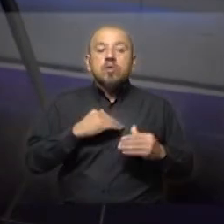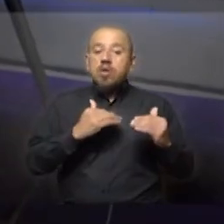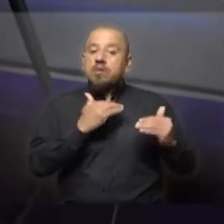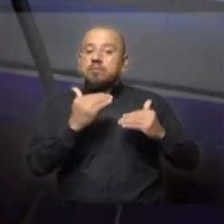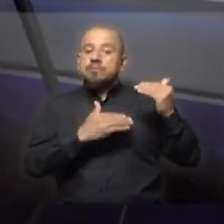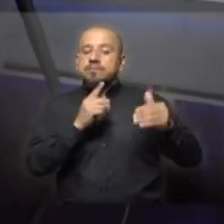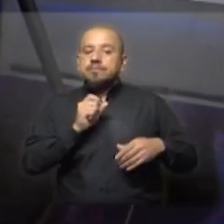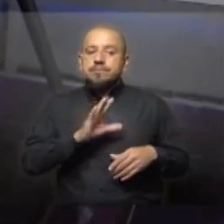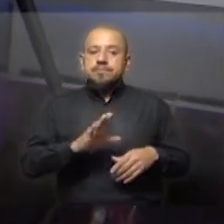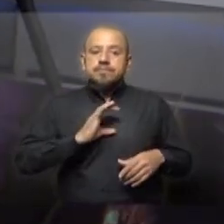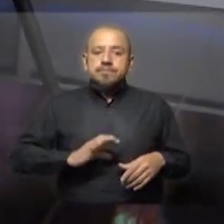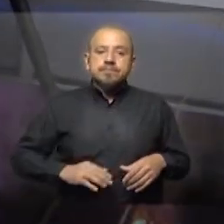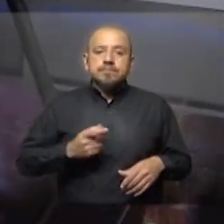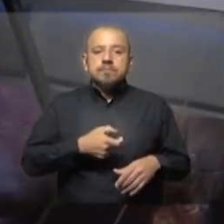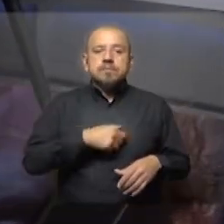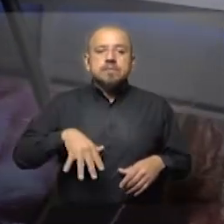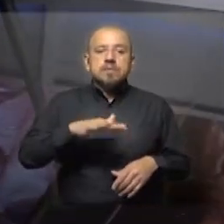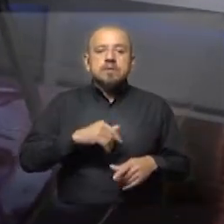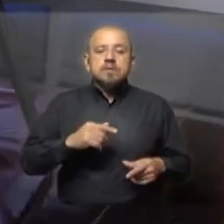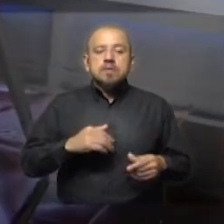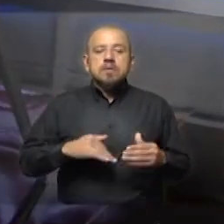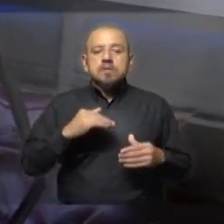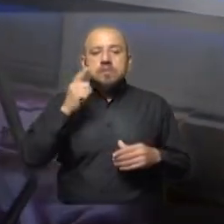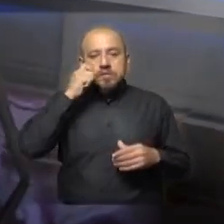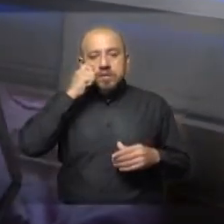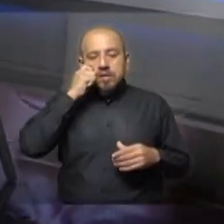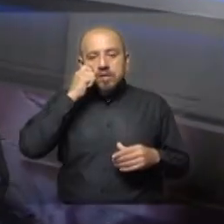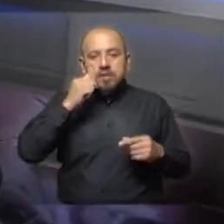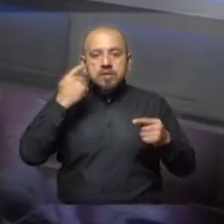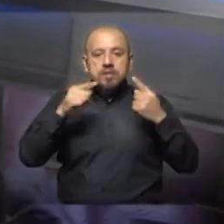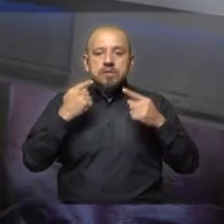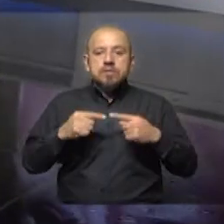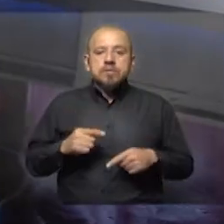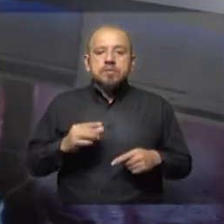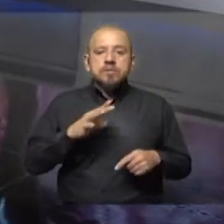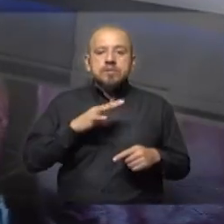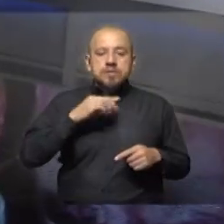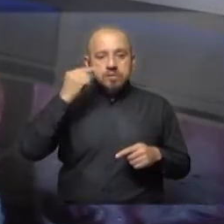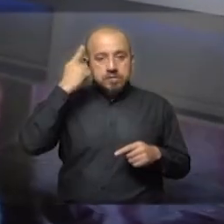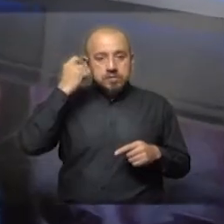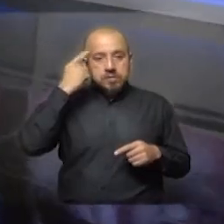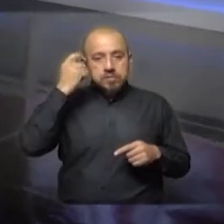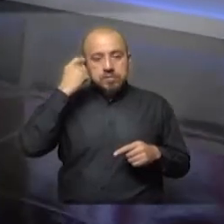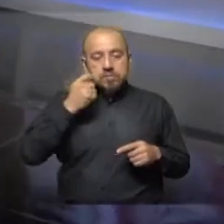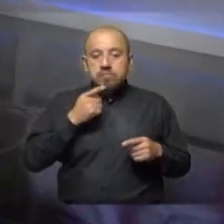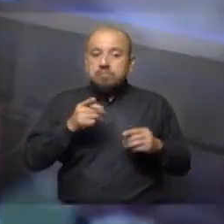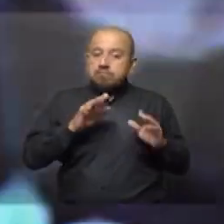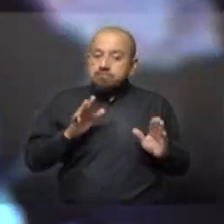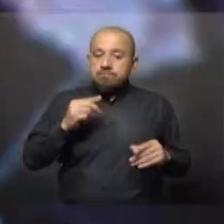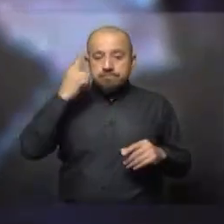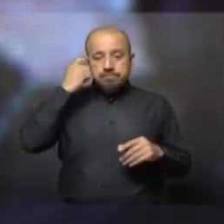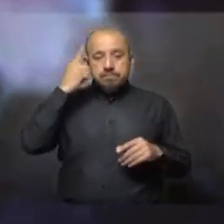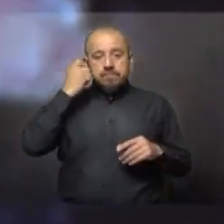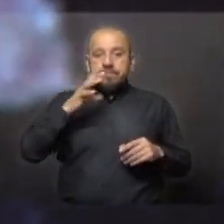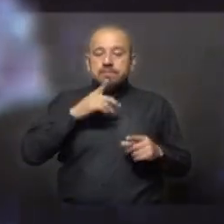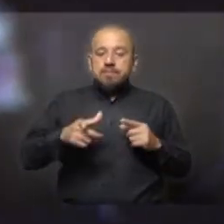los cuerpos racializados no la categorías de la edad la diversidad corporal O sea hay una experiencia que el feminismo